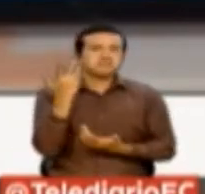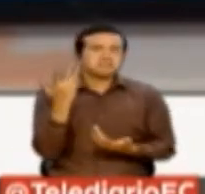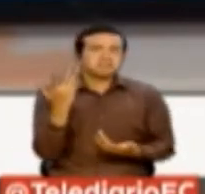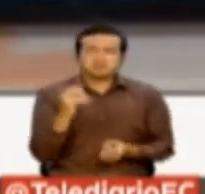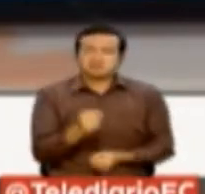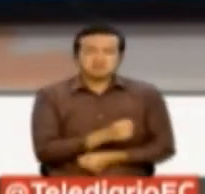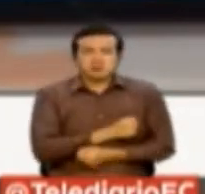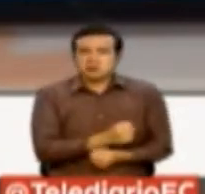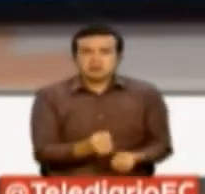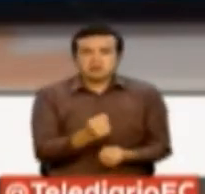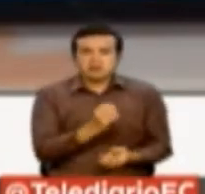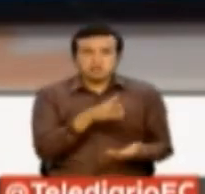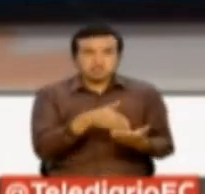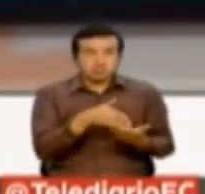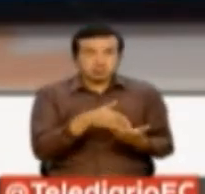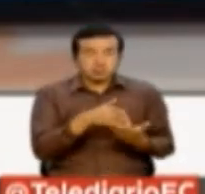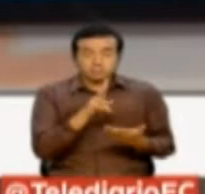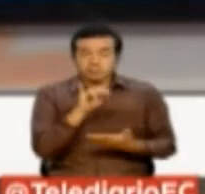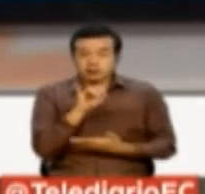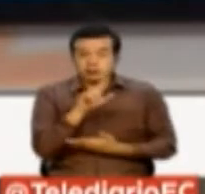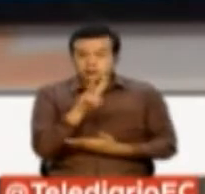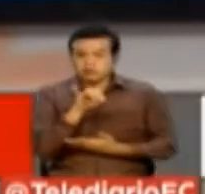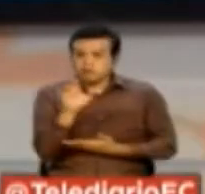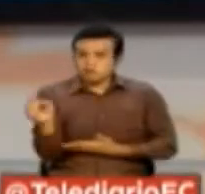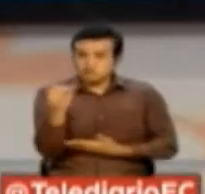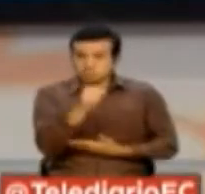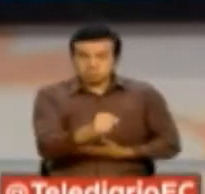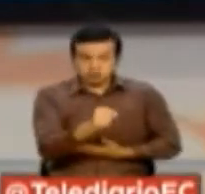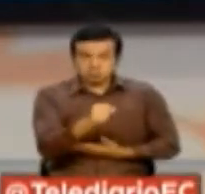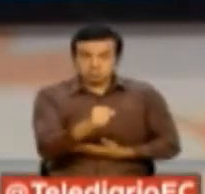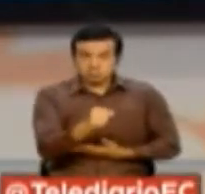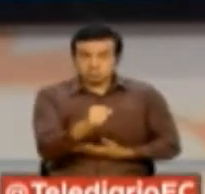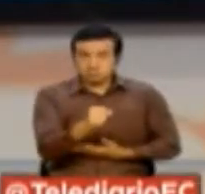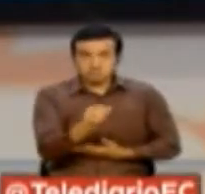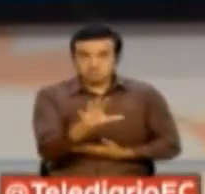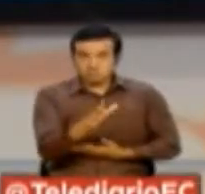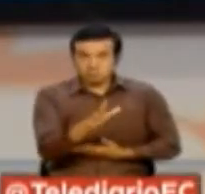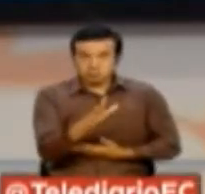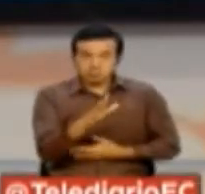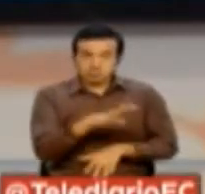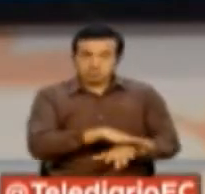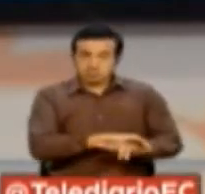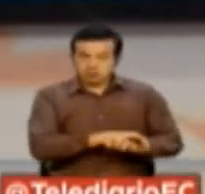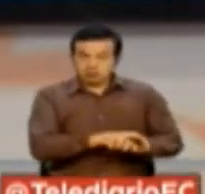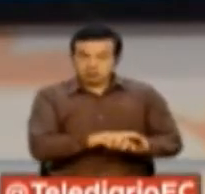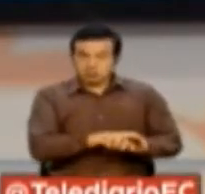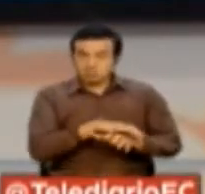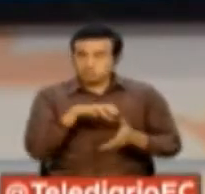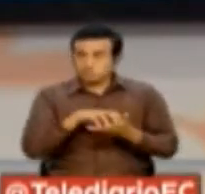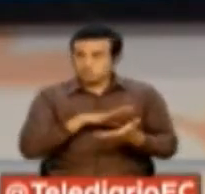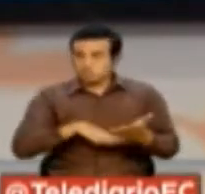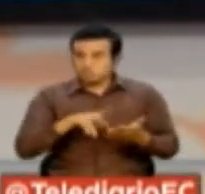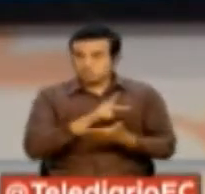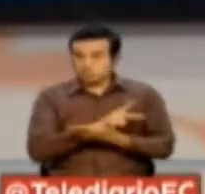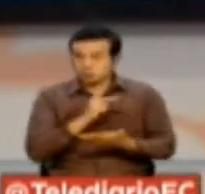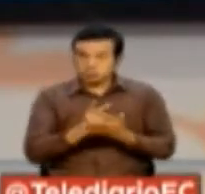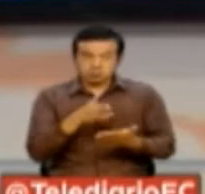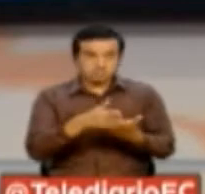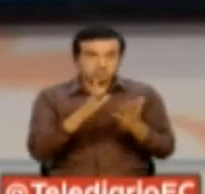permitió la presencia de villavicencio que anda con su billete no podía ser